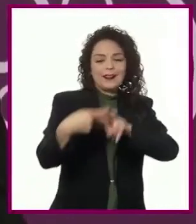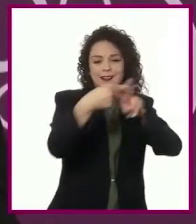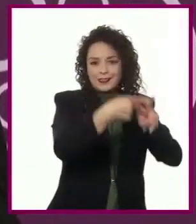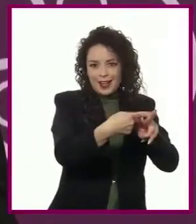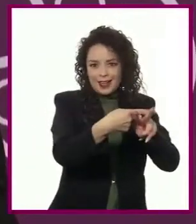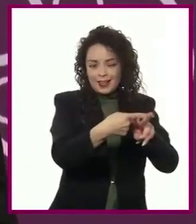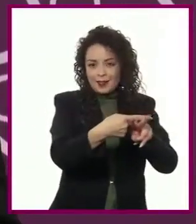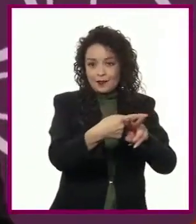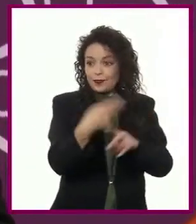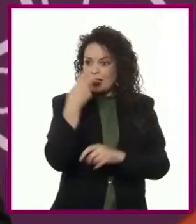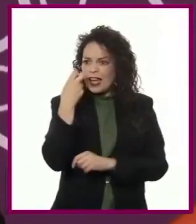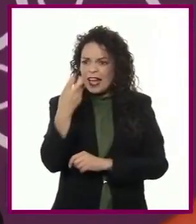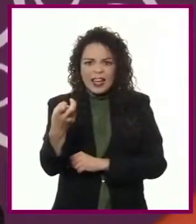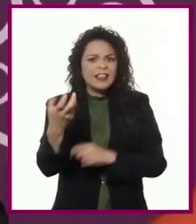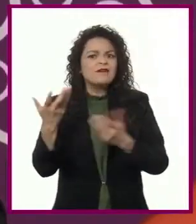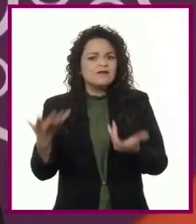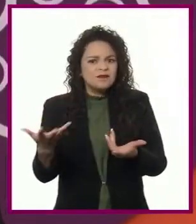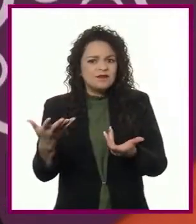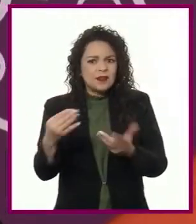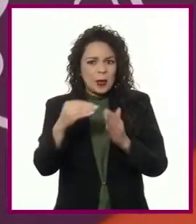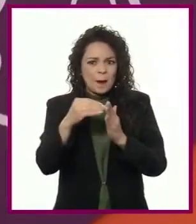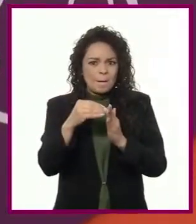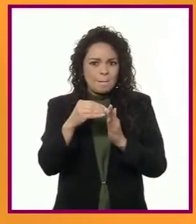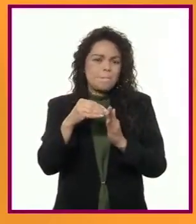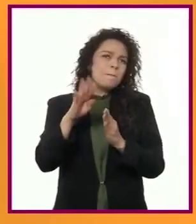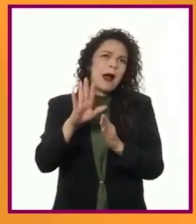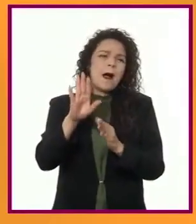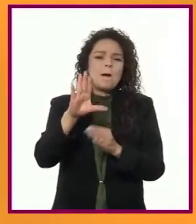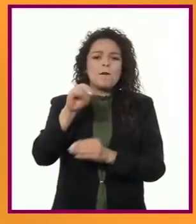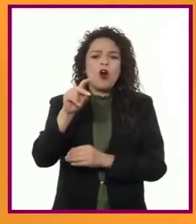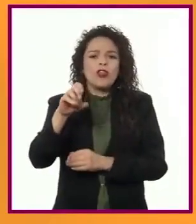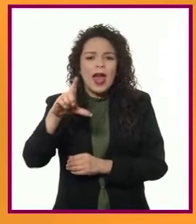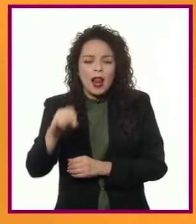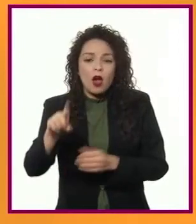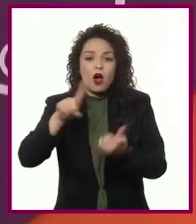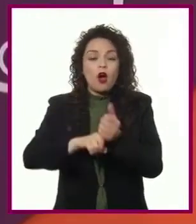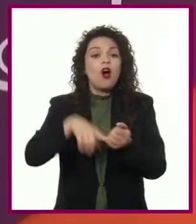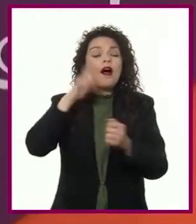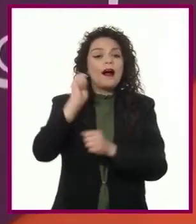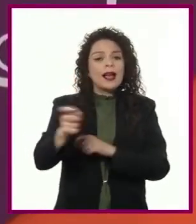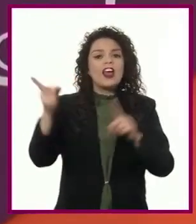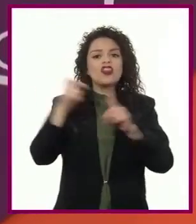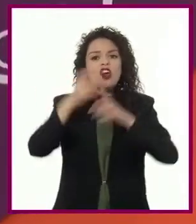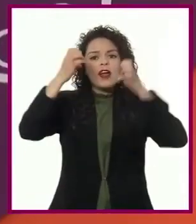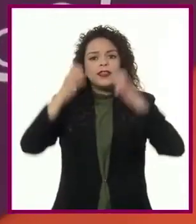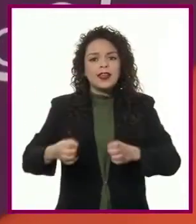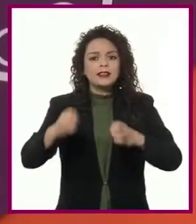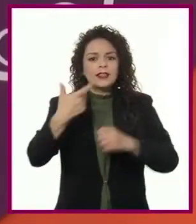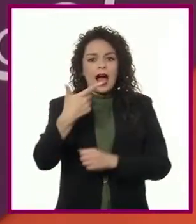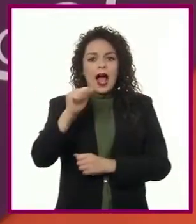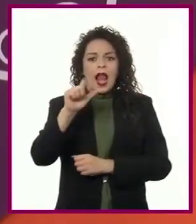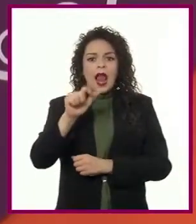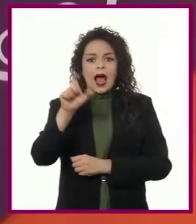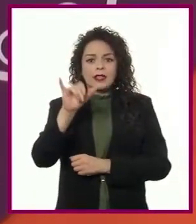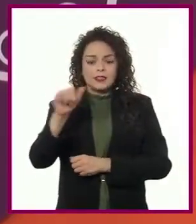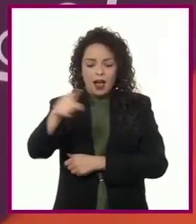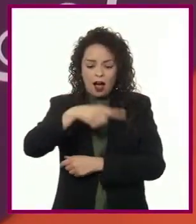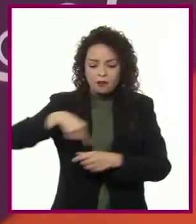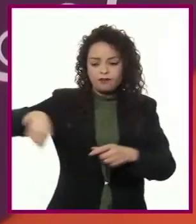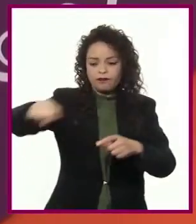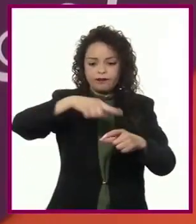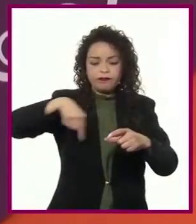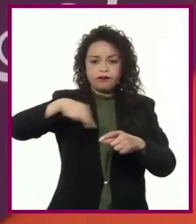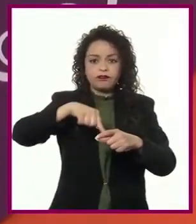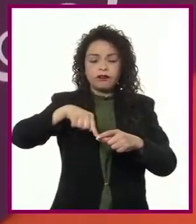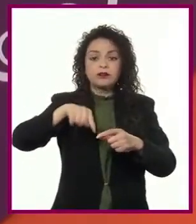de este modelo es que la localización de las galaxias indica áreas de alta densidad del